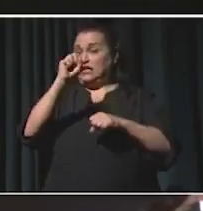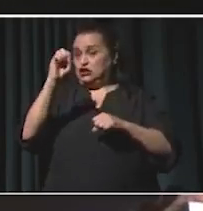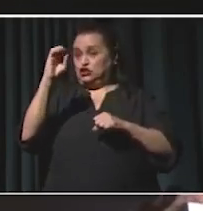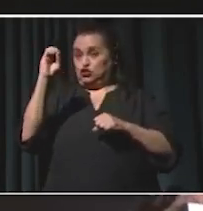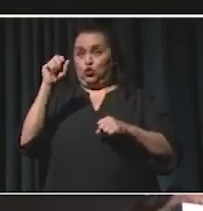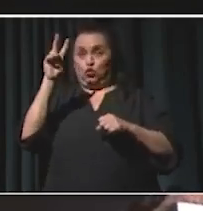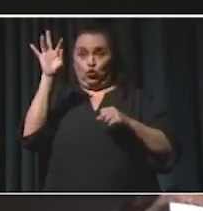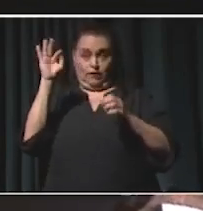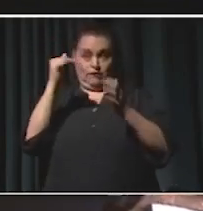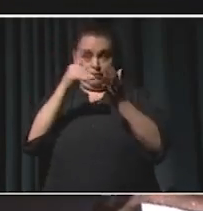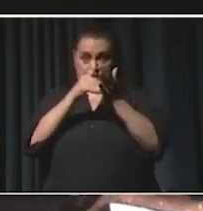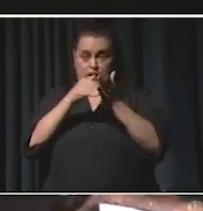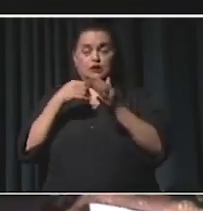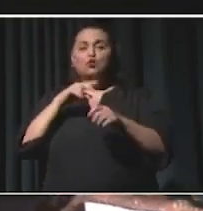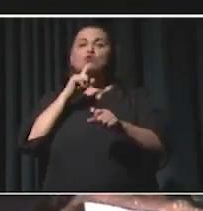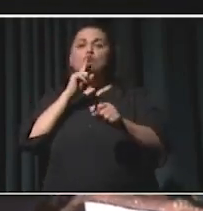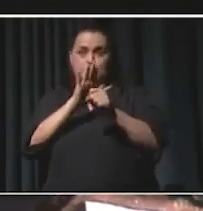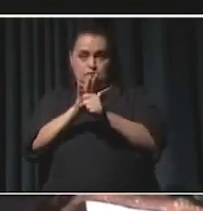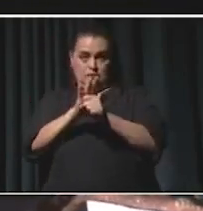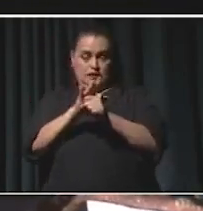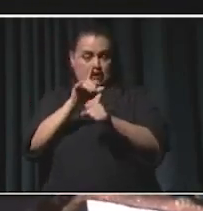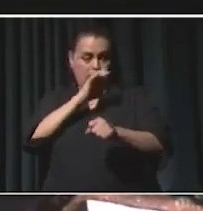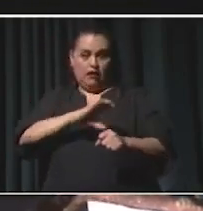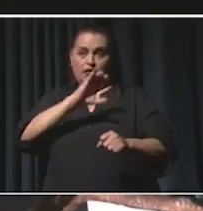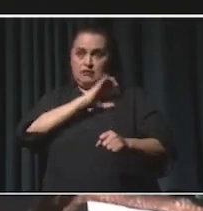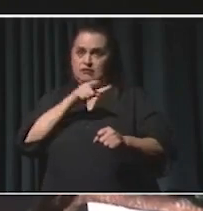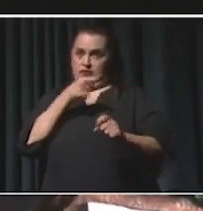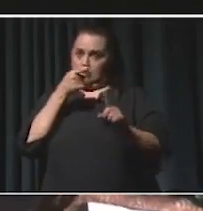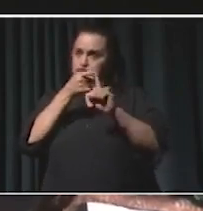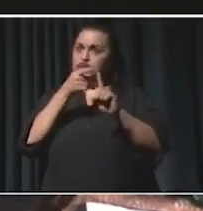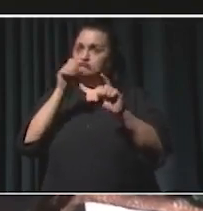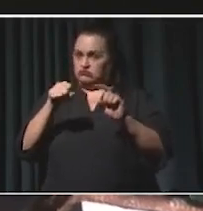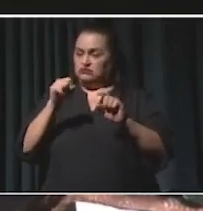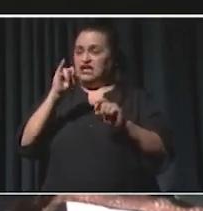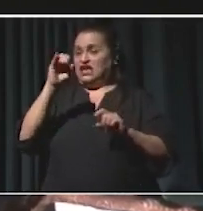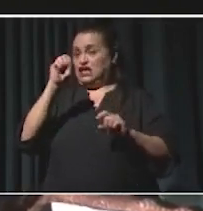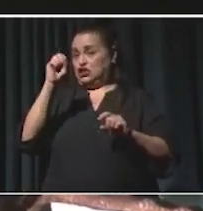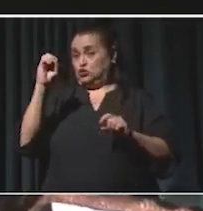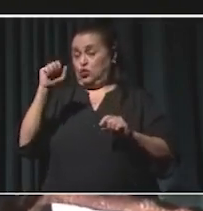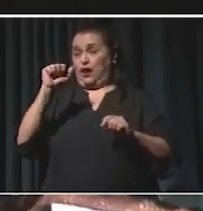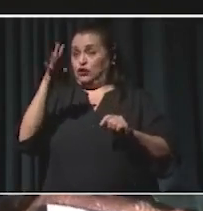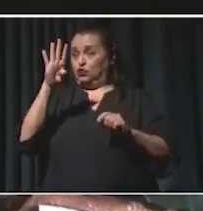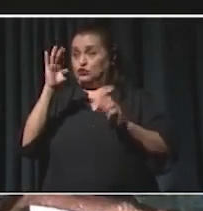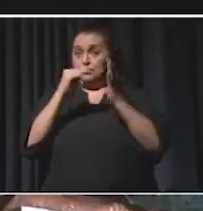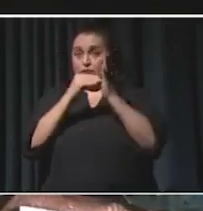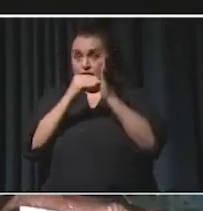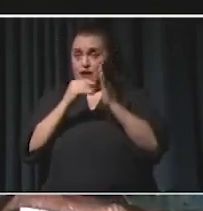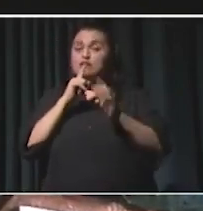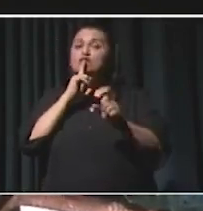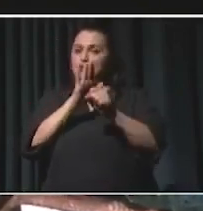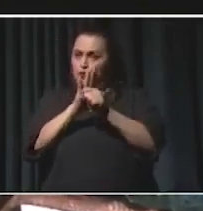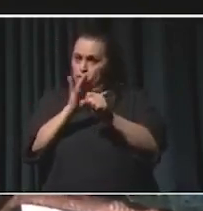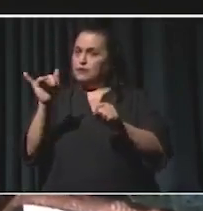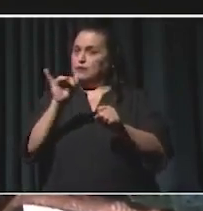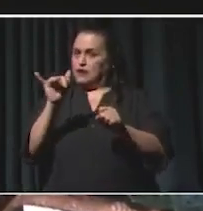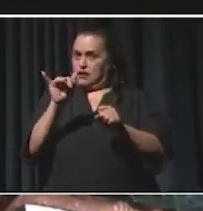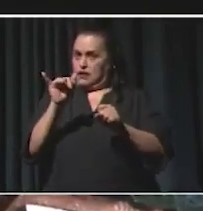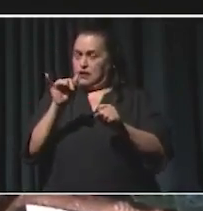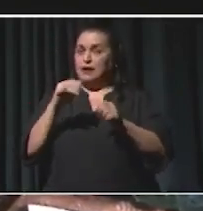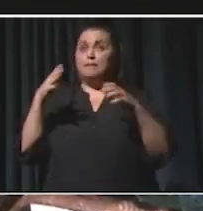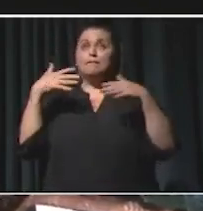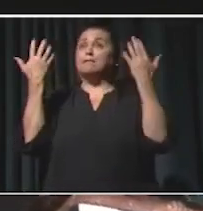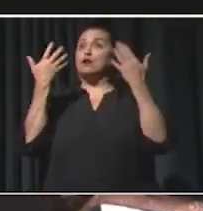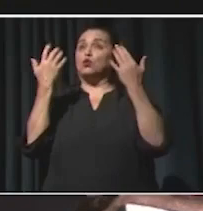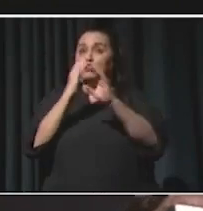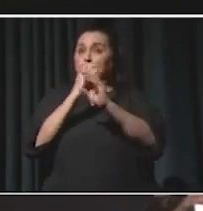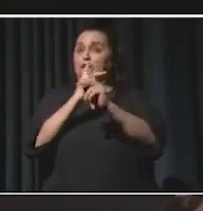9000, que es de calidad, el ISO 14000, que es de medio ambiente, y